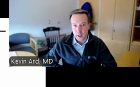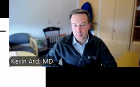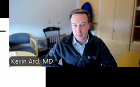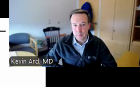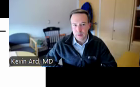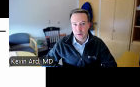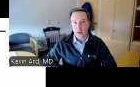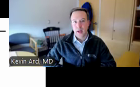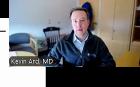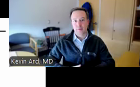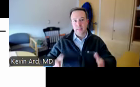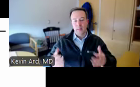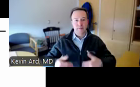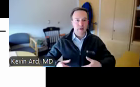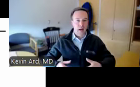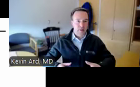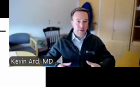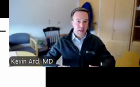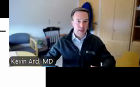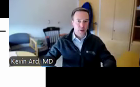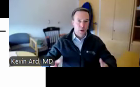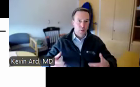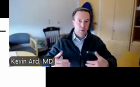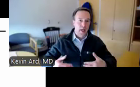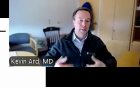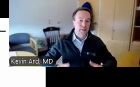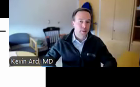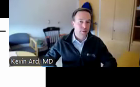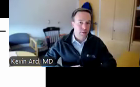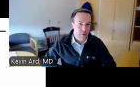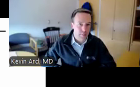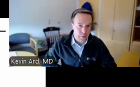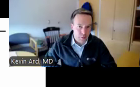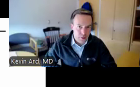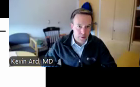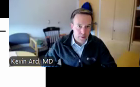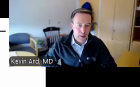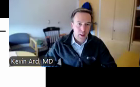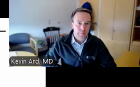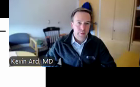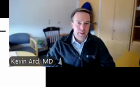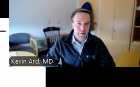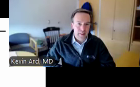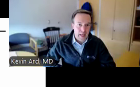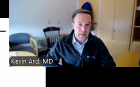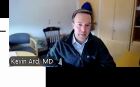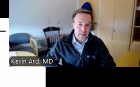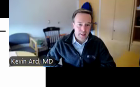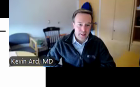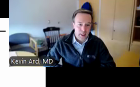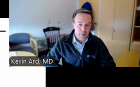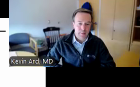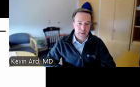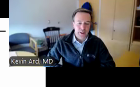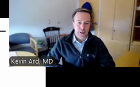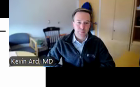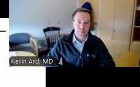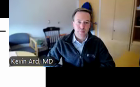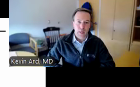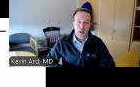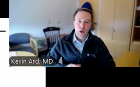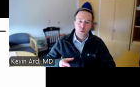el TAF-FTC, sin embargo, es una que ha sido estudiado principalmente entre hombres y los datos son muy